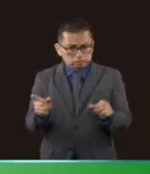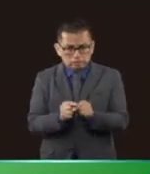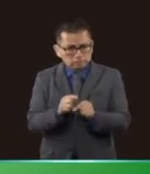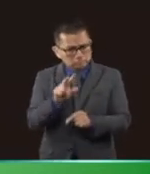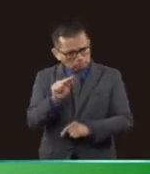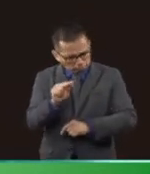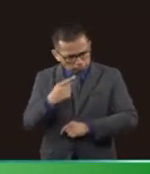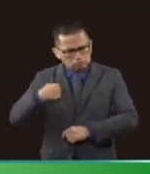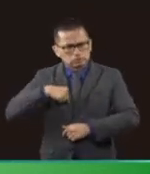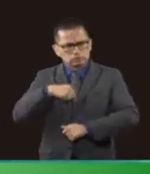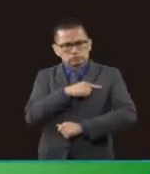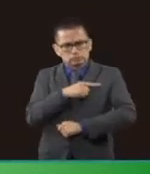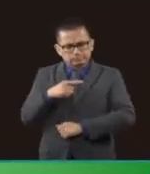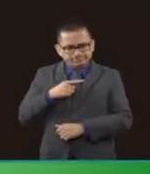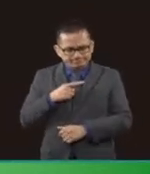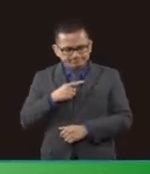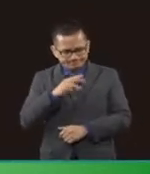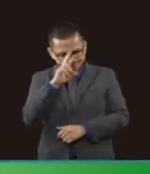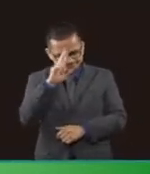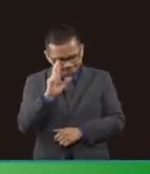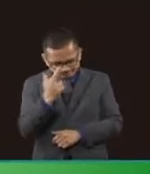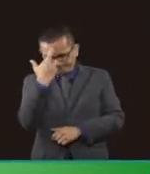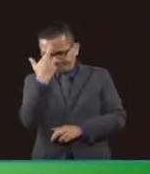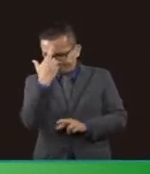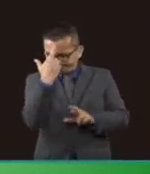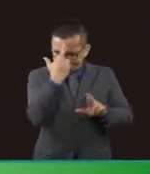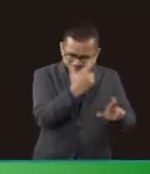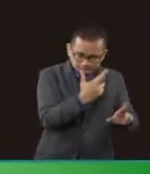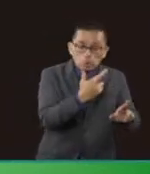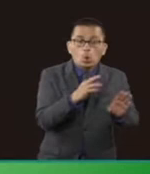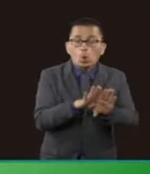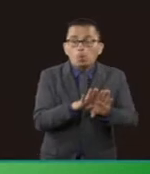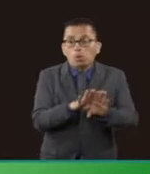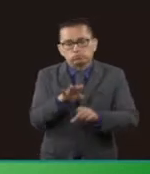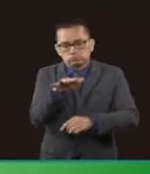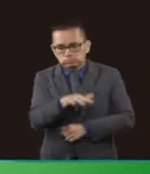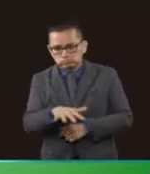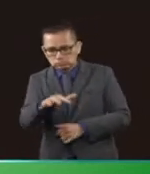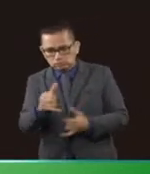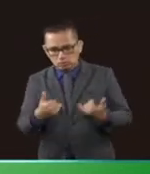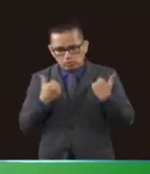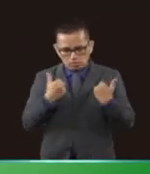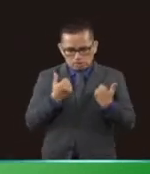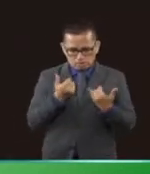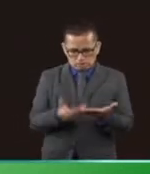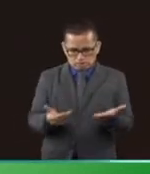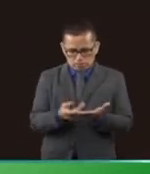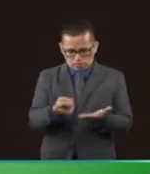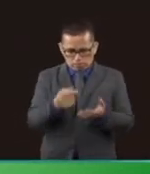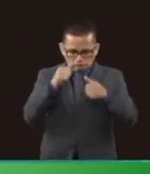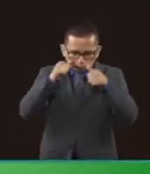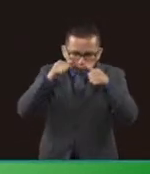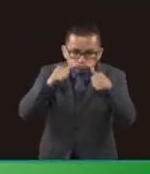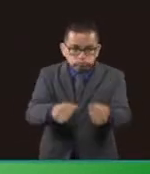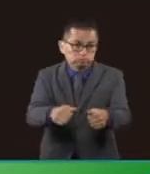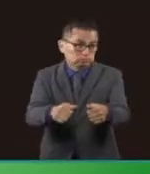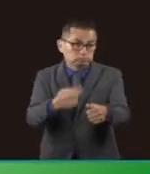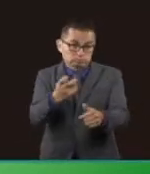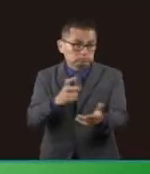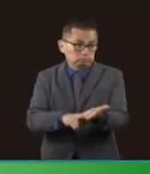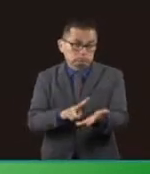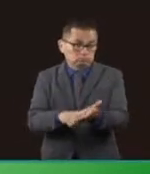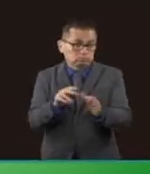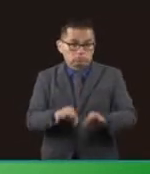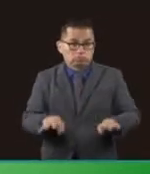hacemos con los jóvenes de hoy lo que exigía la generación del 68 escucharlos